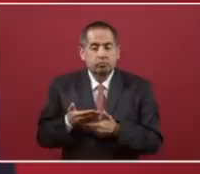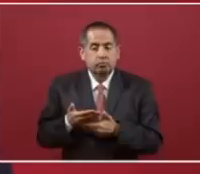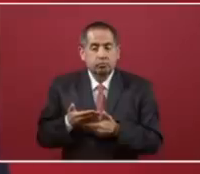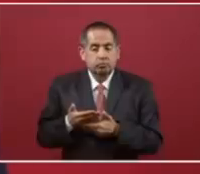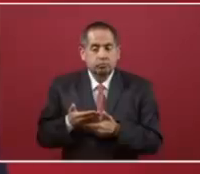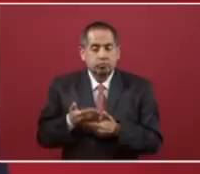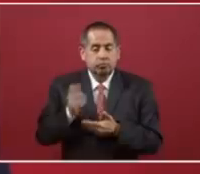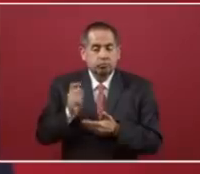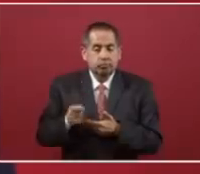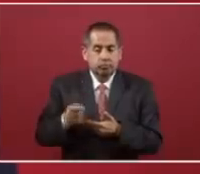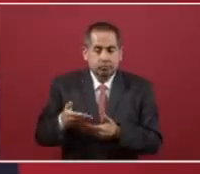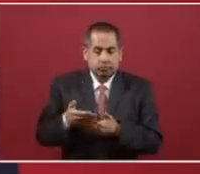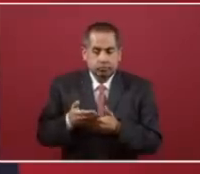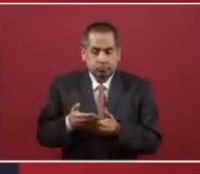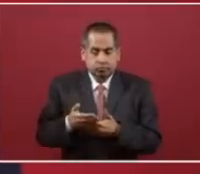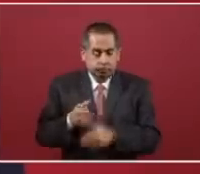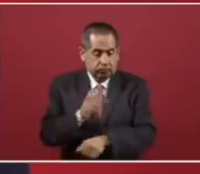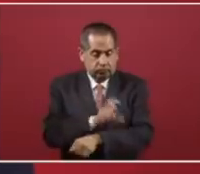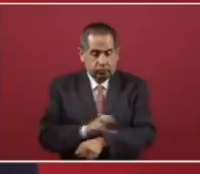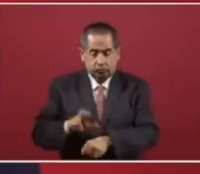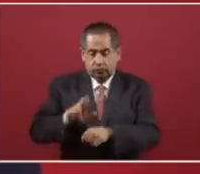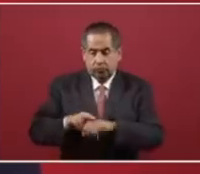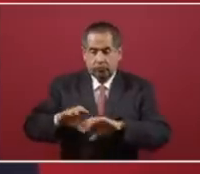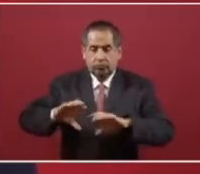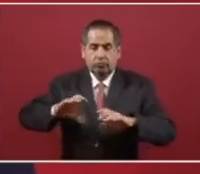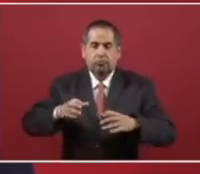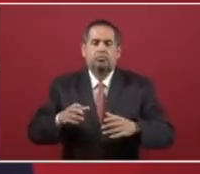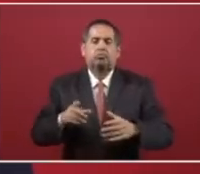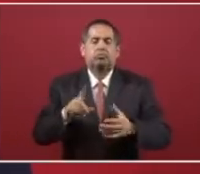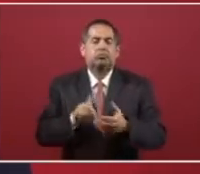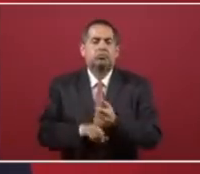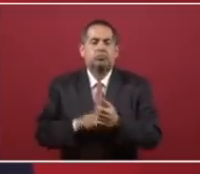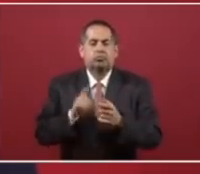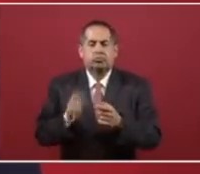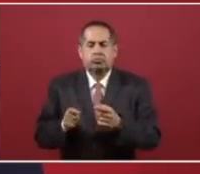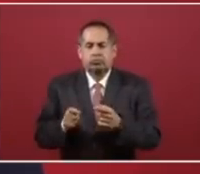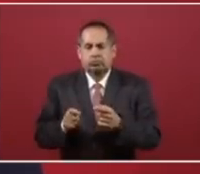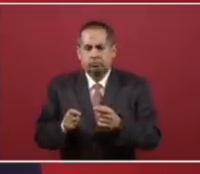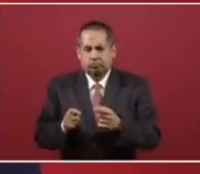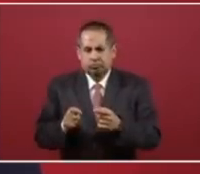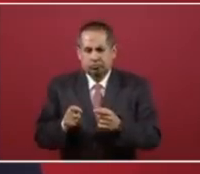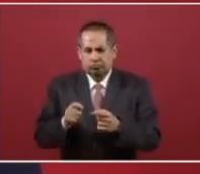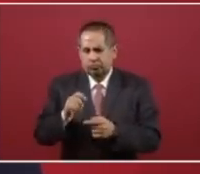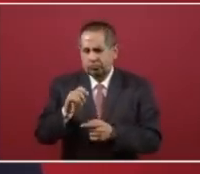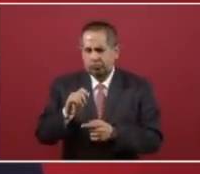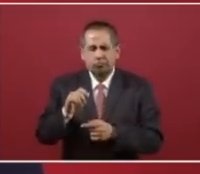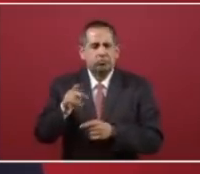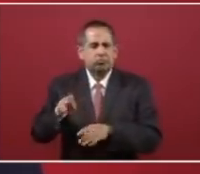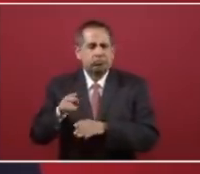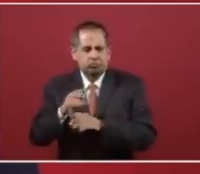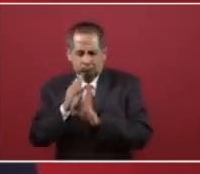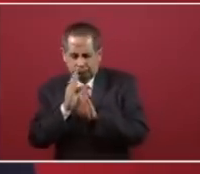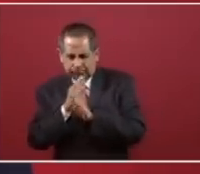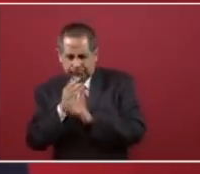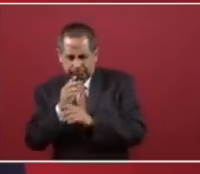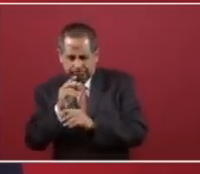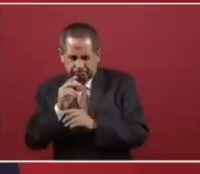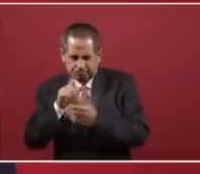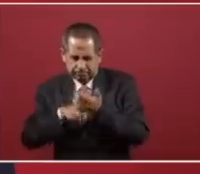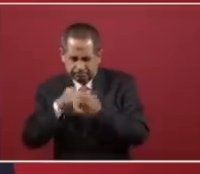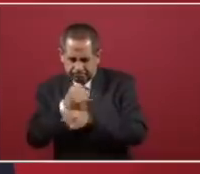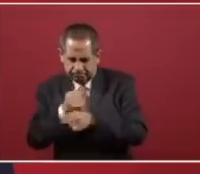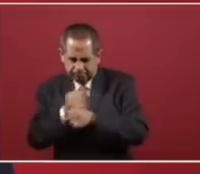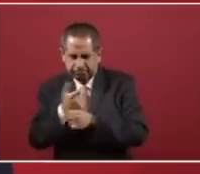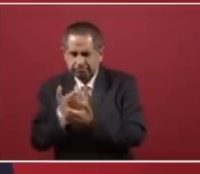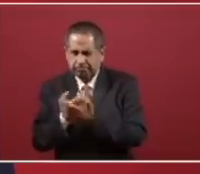la coordinación de inteligencia financiera y ya